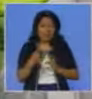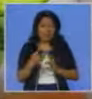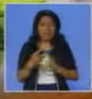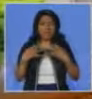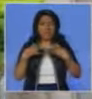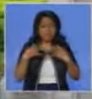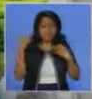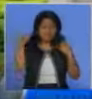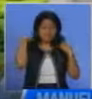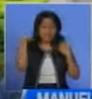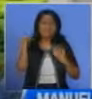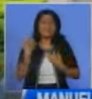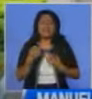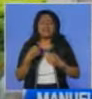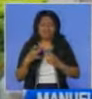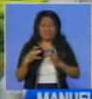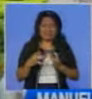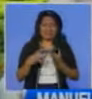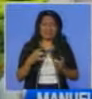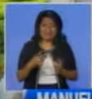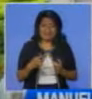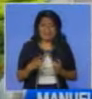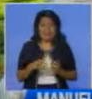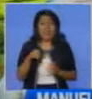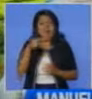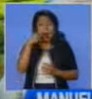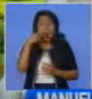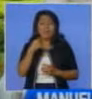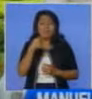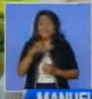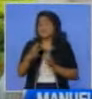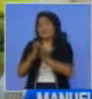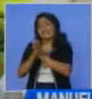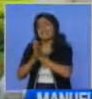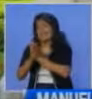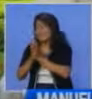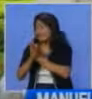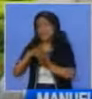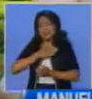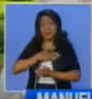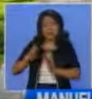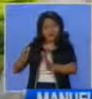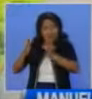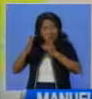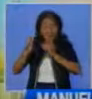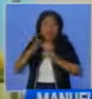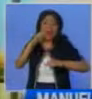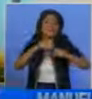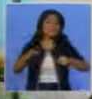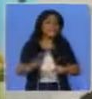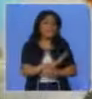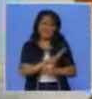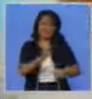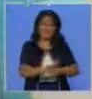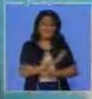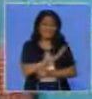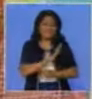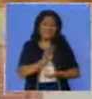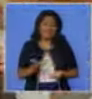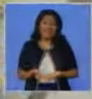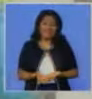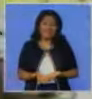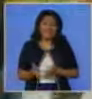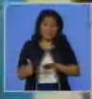yo suplicado, por favor, que me atiendan. ¿Qué dicen? ¿Por qué? Que están los cupos llenos. Muchas gracias.